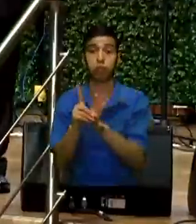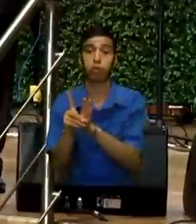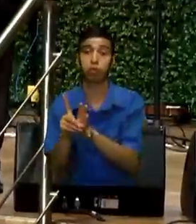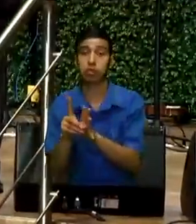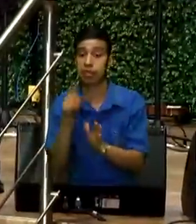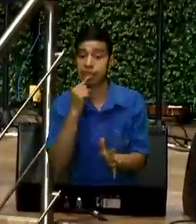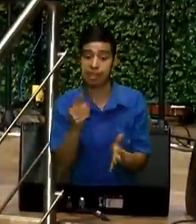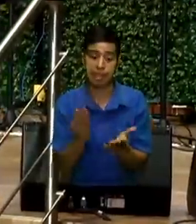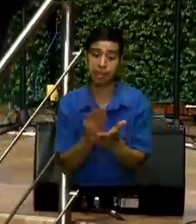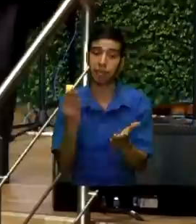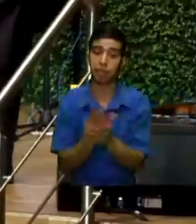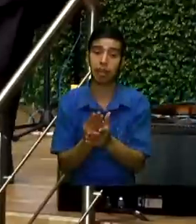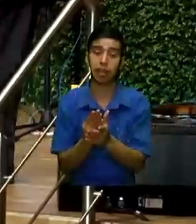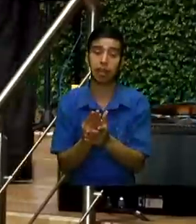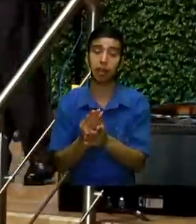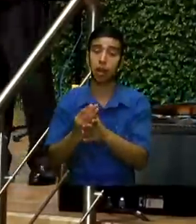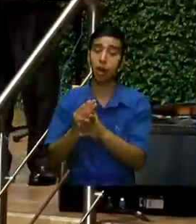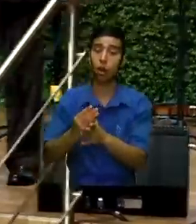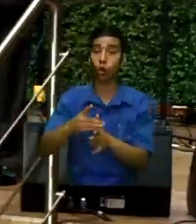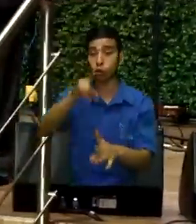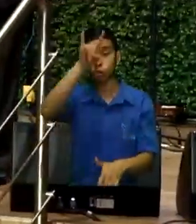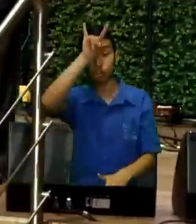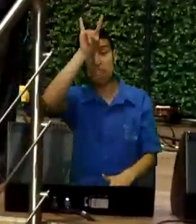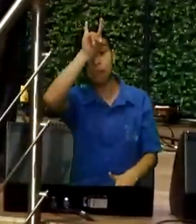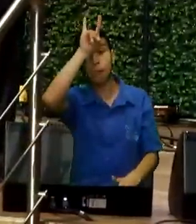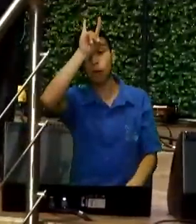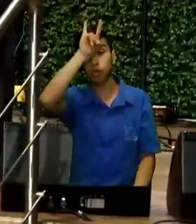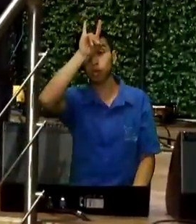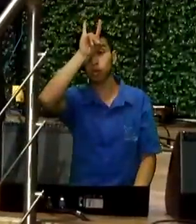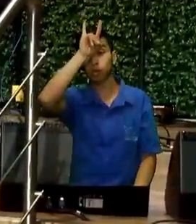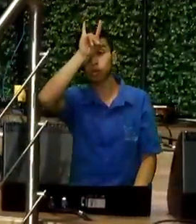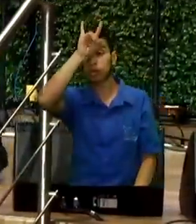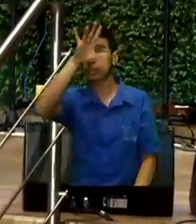nombre. O sea que es una batalla que viene desde hace tiempo, hombre.